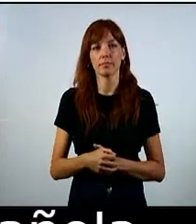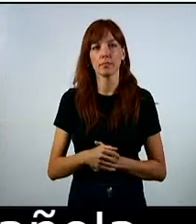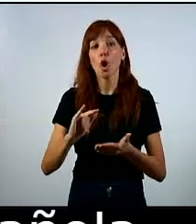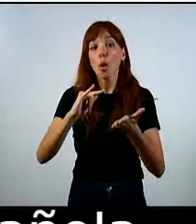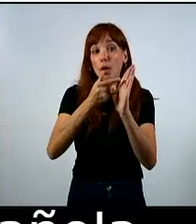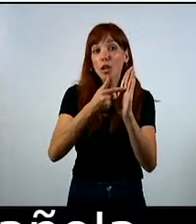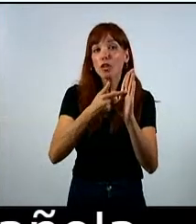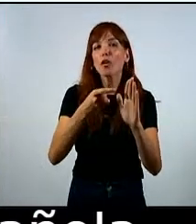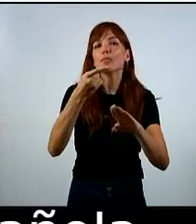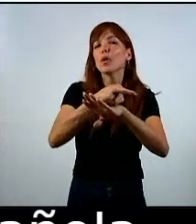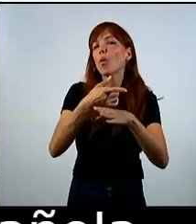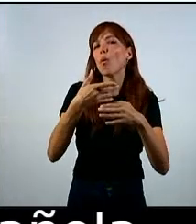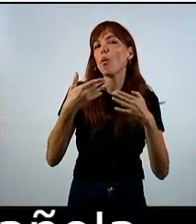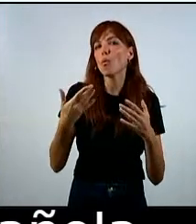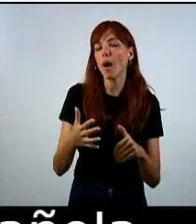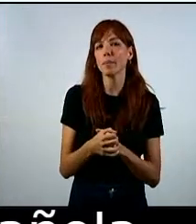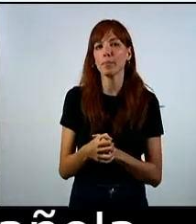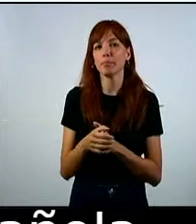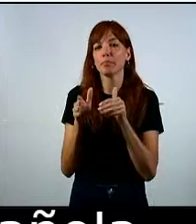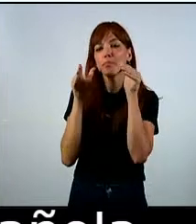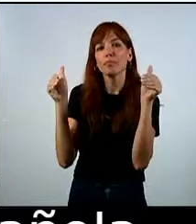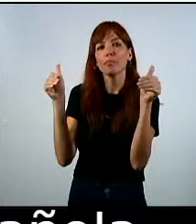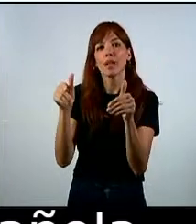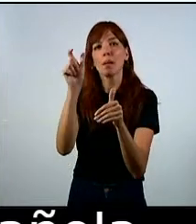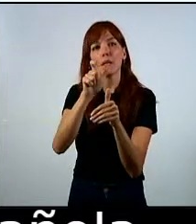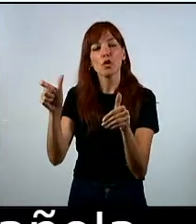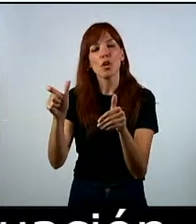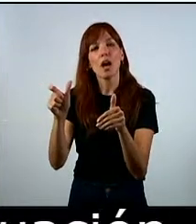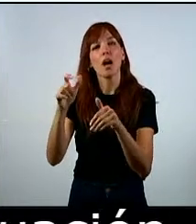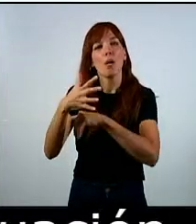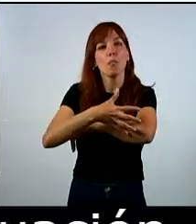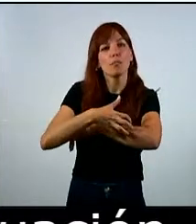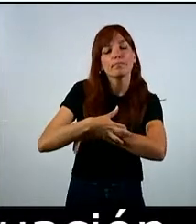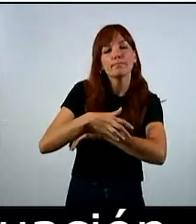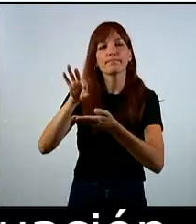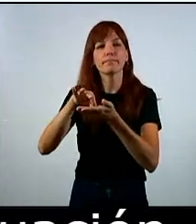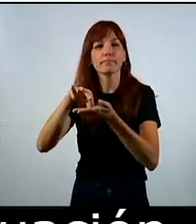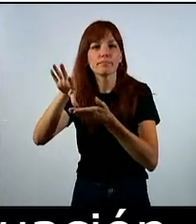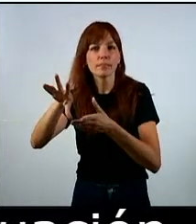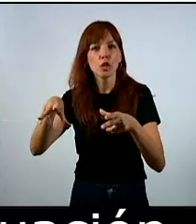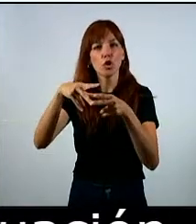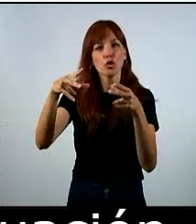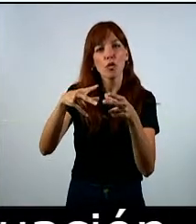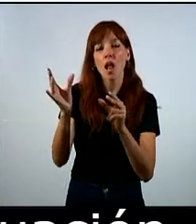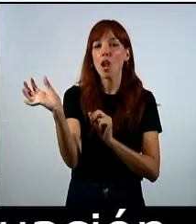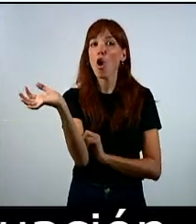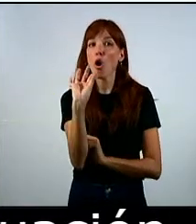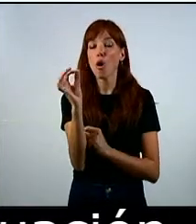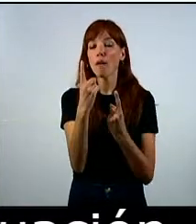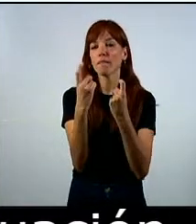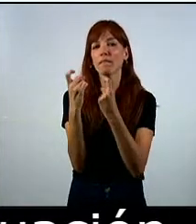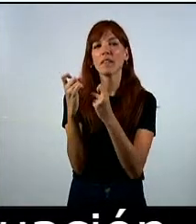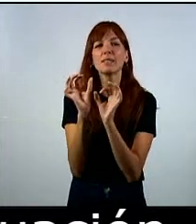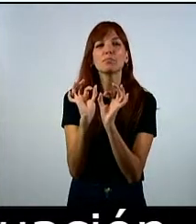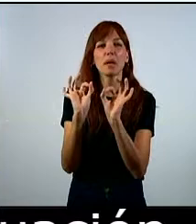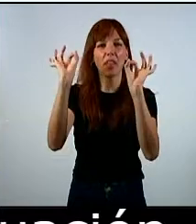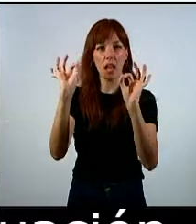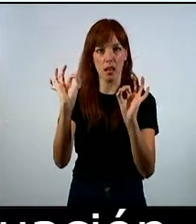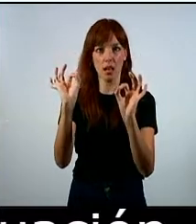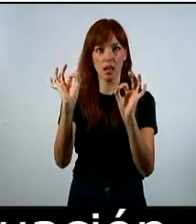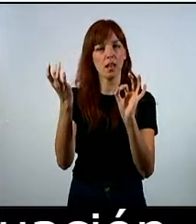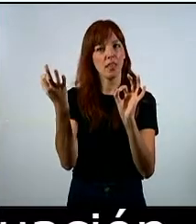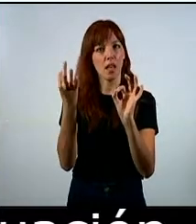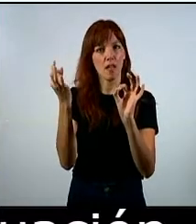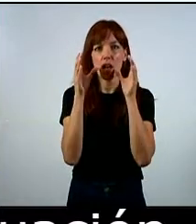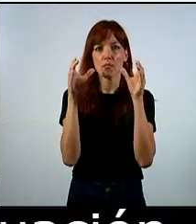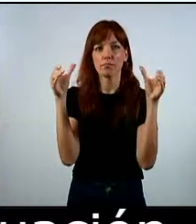personas en situación de pobreza, exclusión social u otras circunstancias especiales de vulnerabilidad. Y aquí se